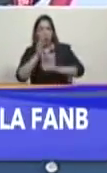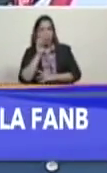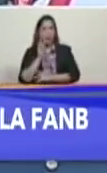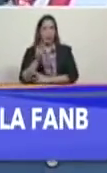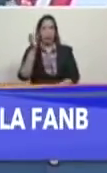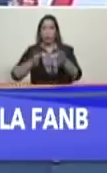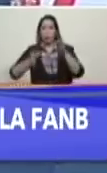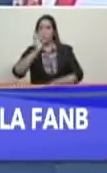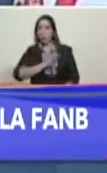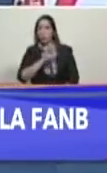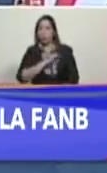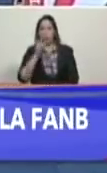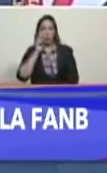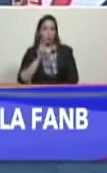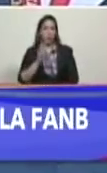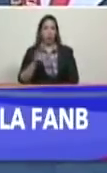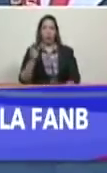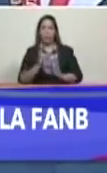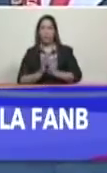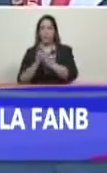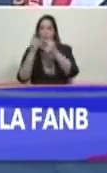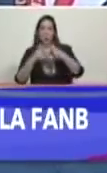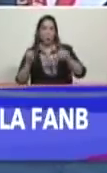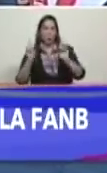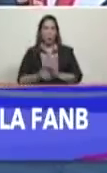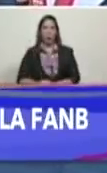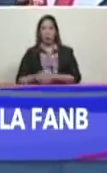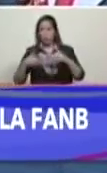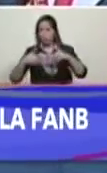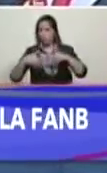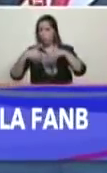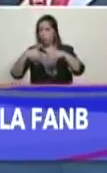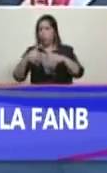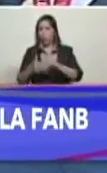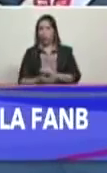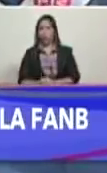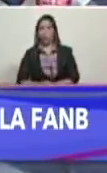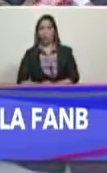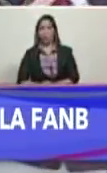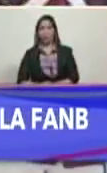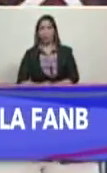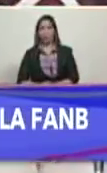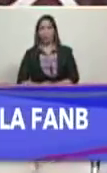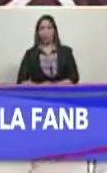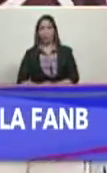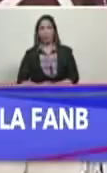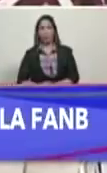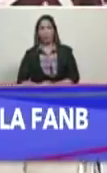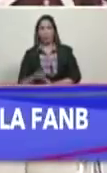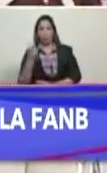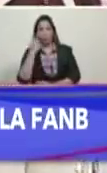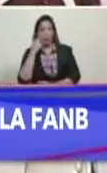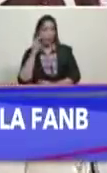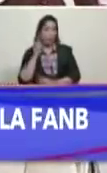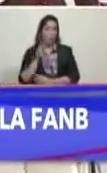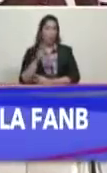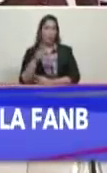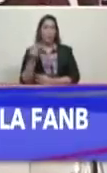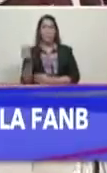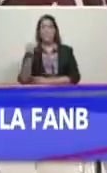la guía de la Divina Pastora, la milicia te ensalza por el logro de rebasar la meta de ser más de un